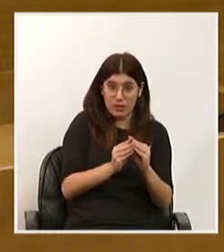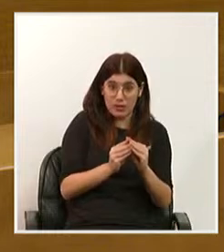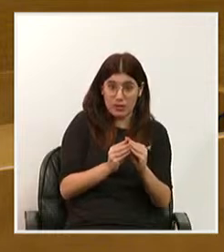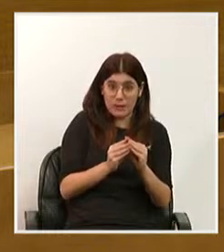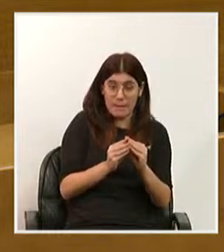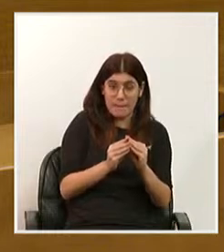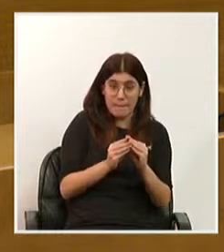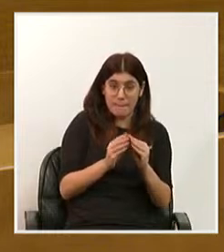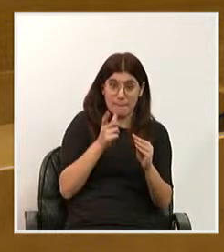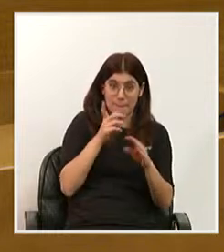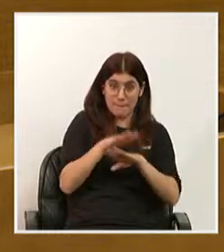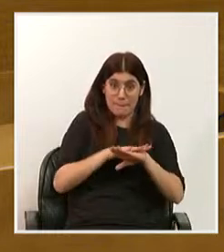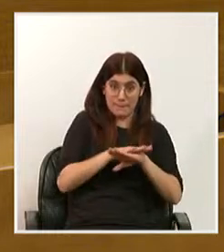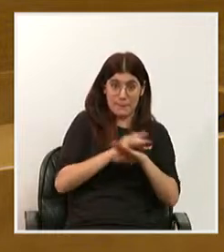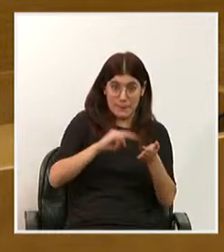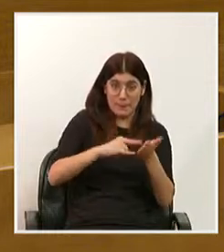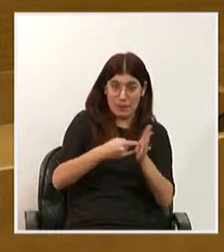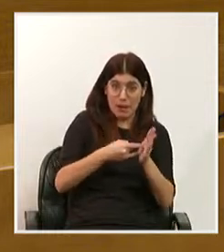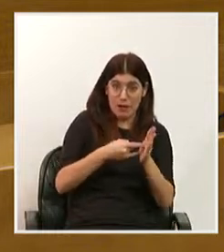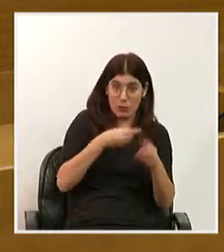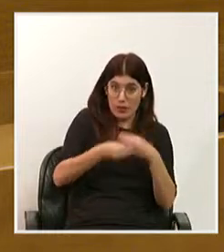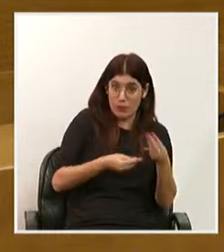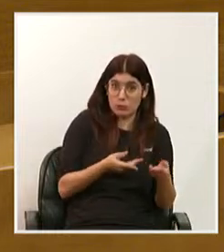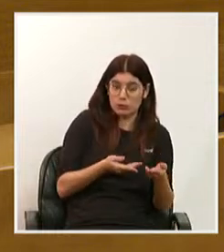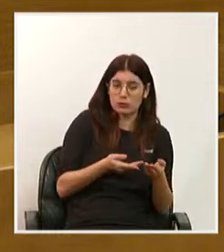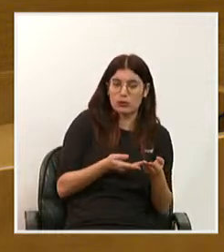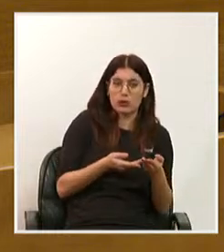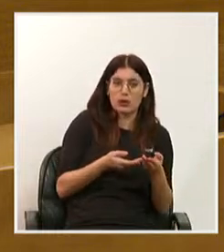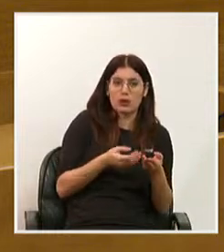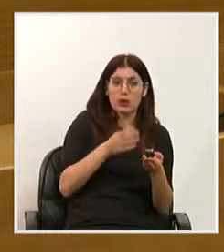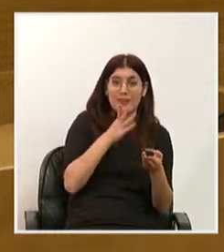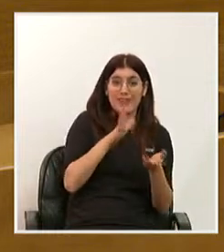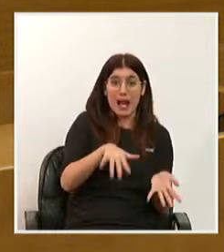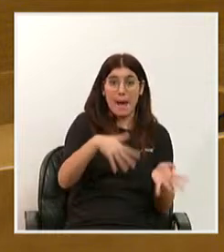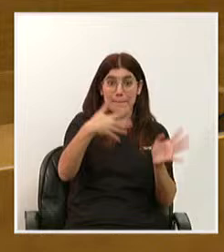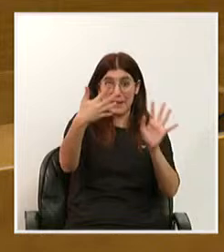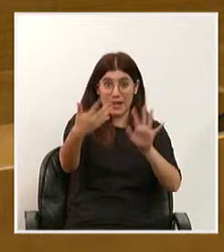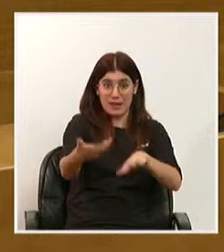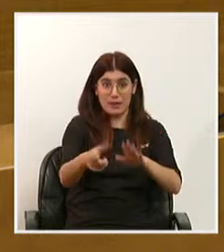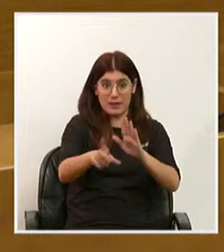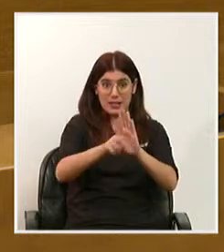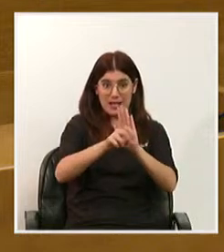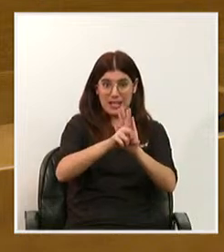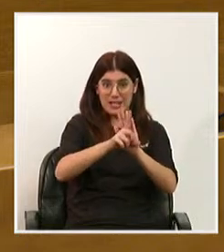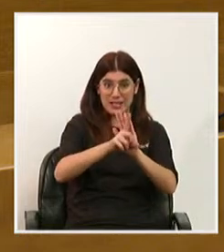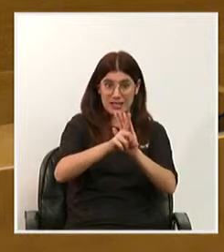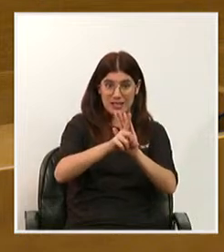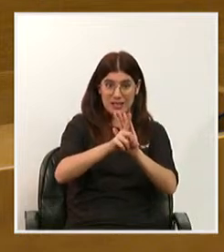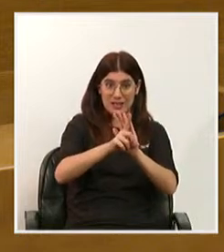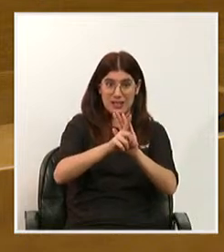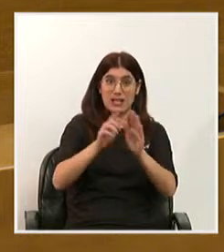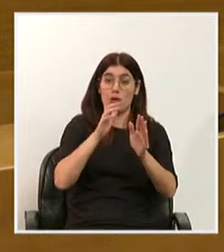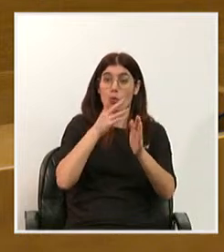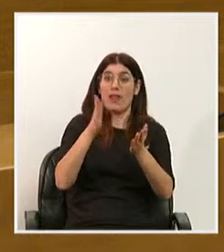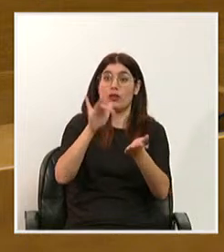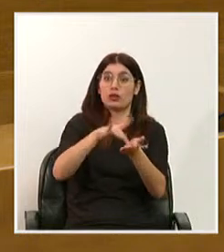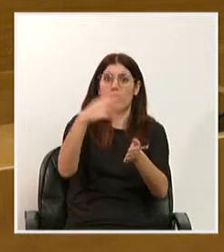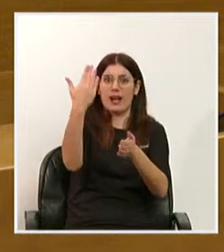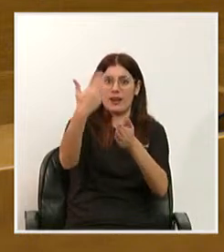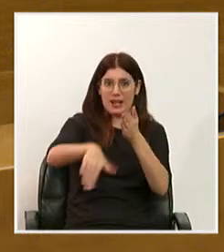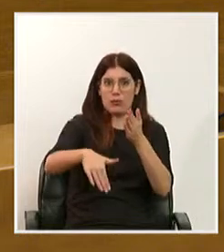Cuando gobernamos preveía que la aplicación se tenía que hacer cuando caducaran las